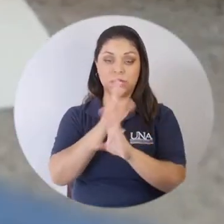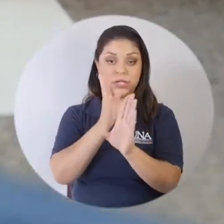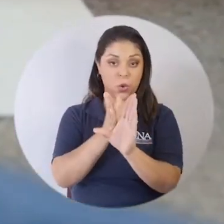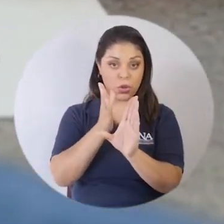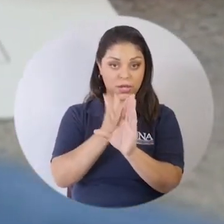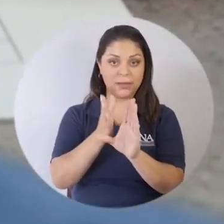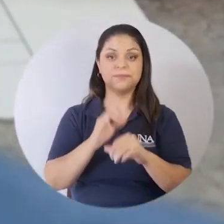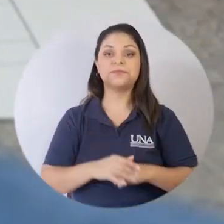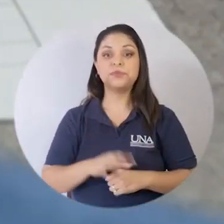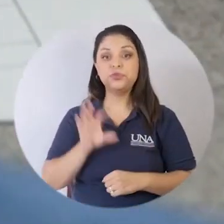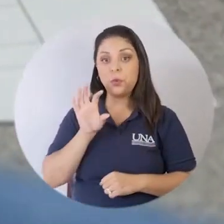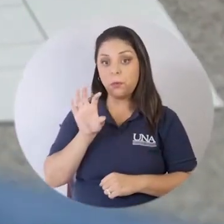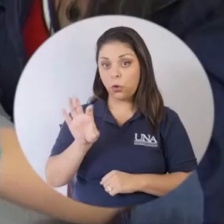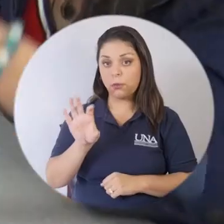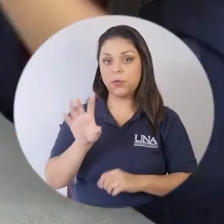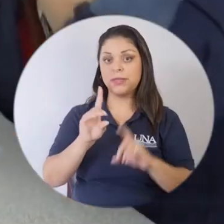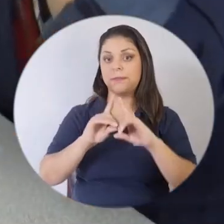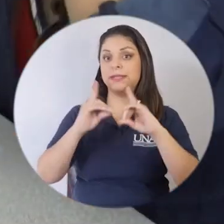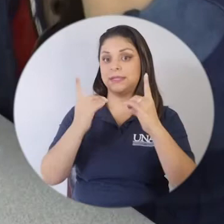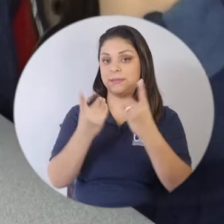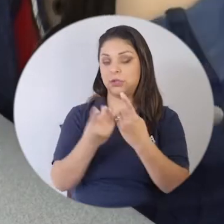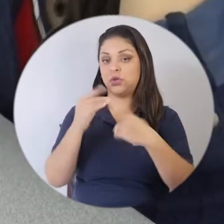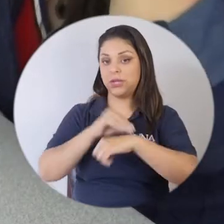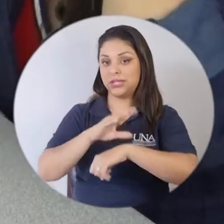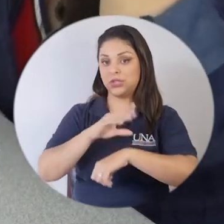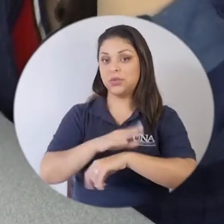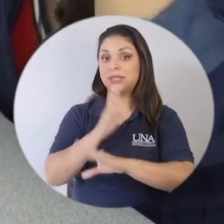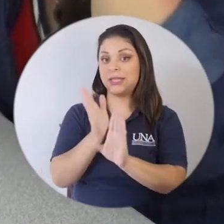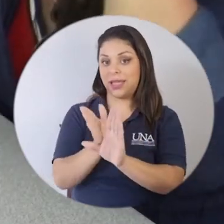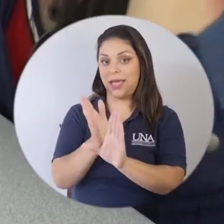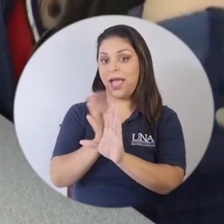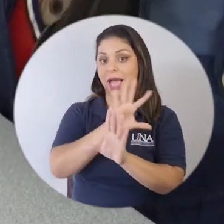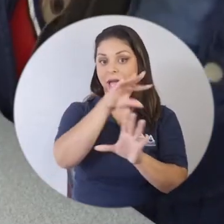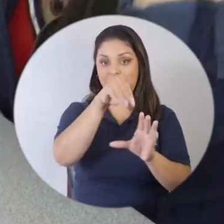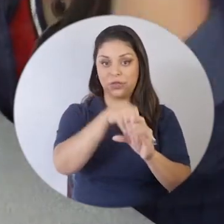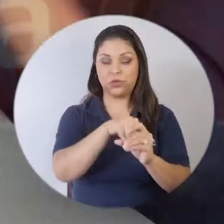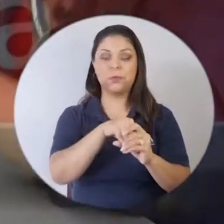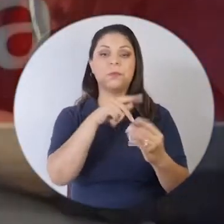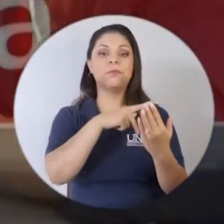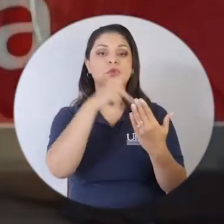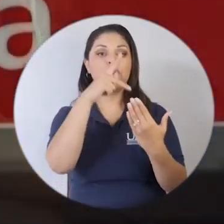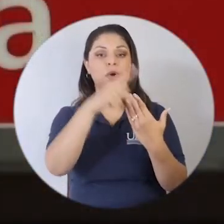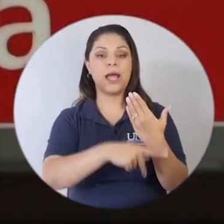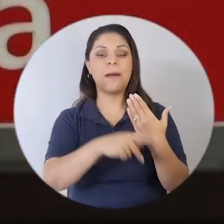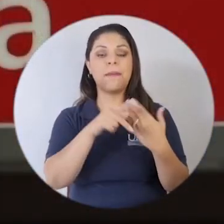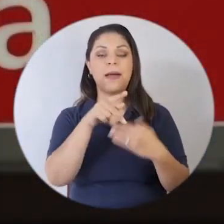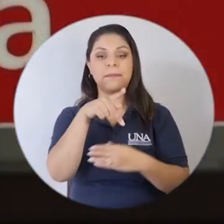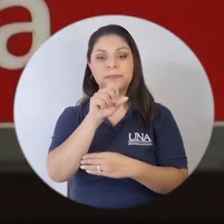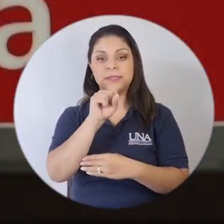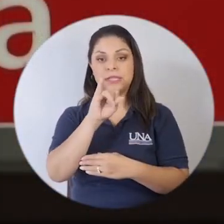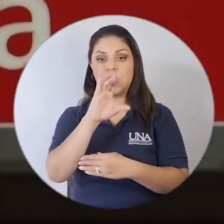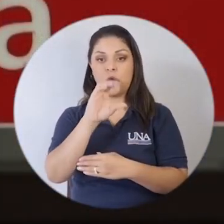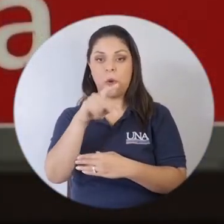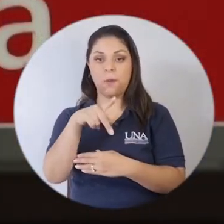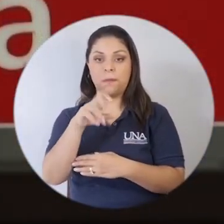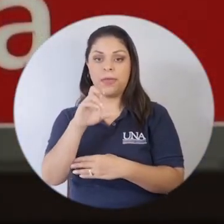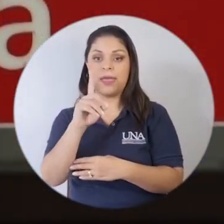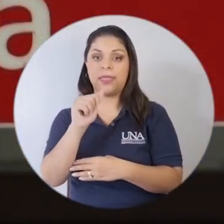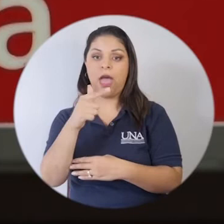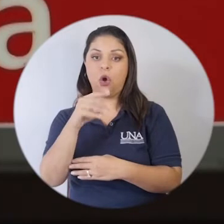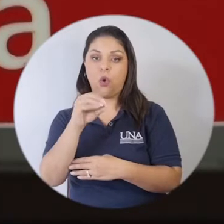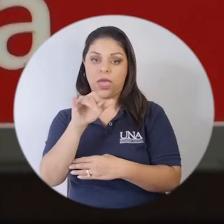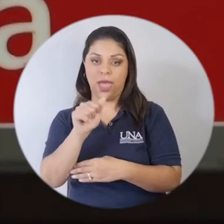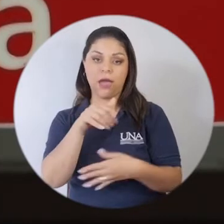y Psicología está el programa de psicopedagogía. El programa de psicopedagogía atiende a la población estudiantil con